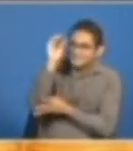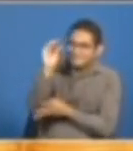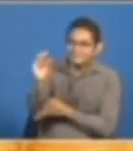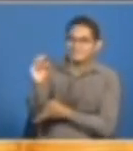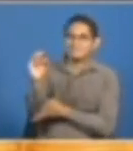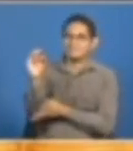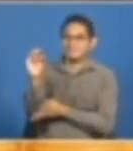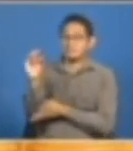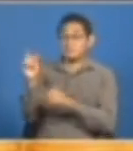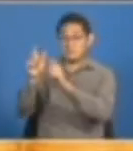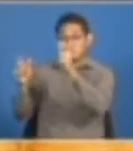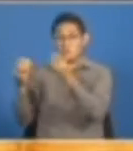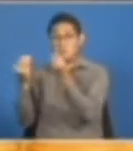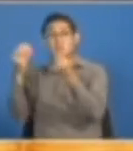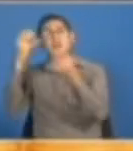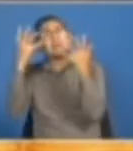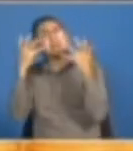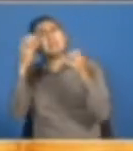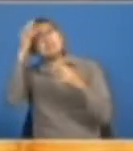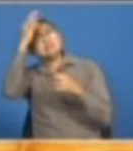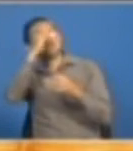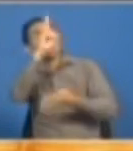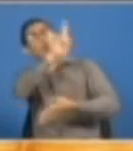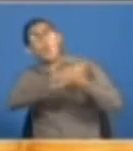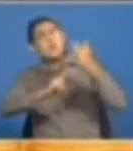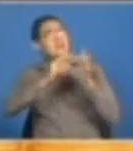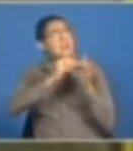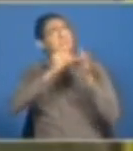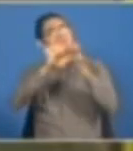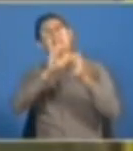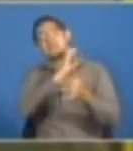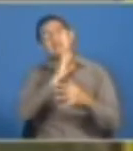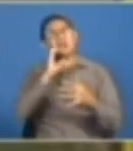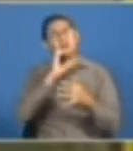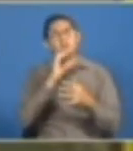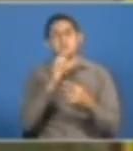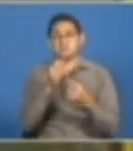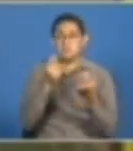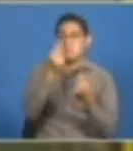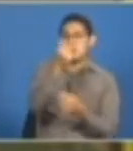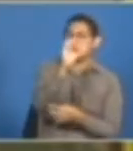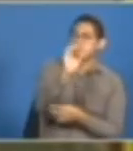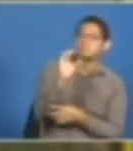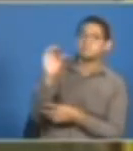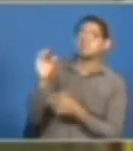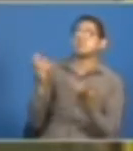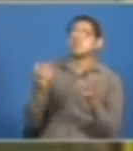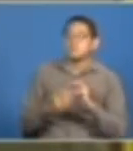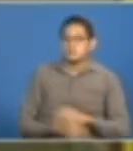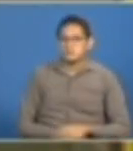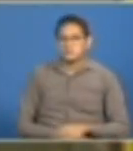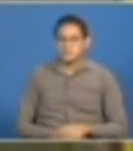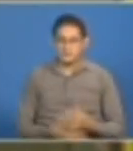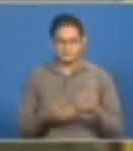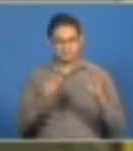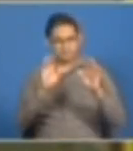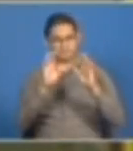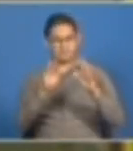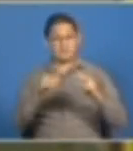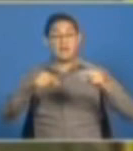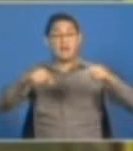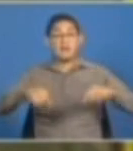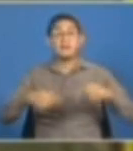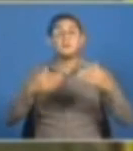y el sueño de muchas personas de tener una universidad netamente agropecuaria? Mire, vivimos en un país donde quienes